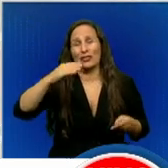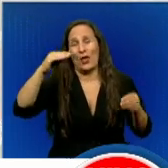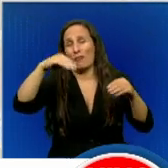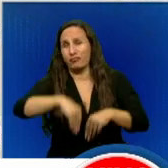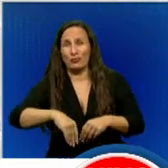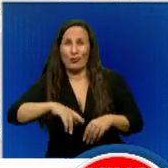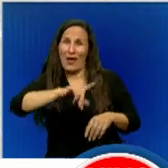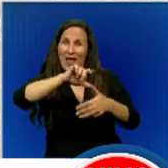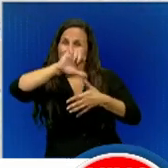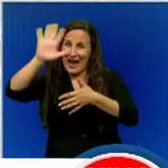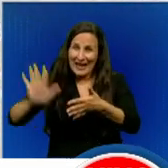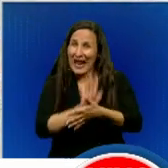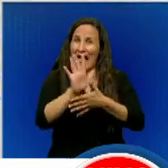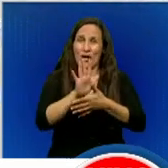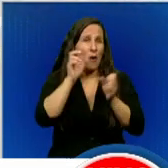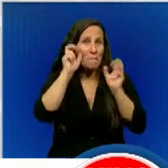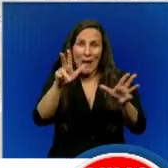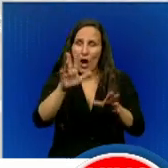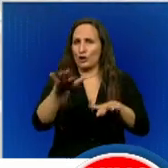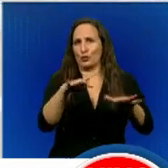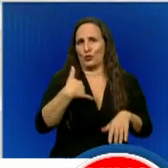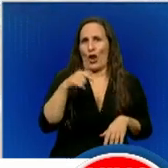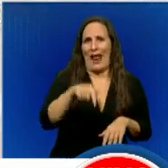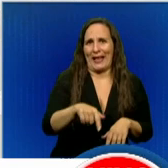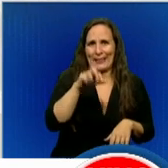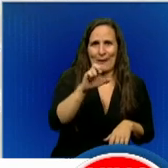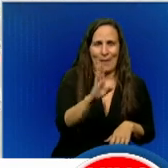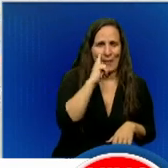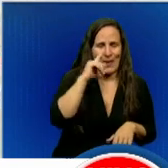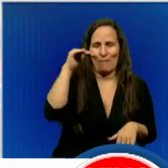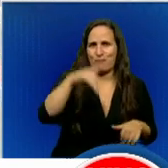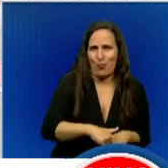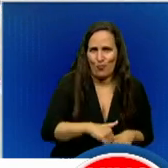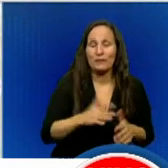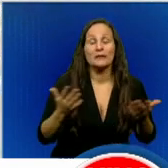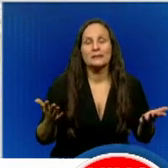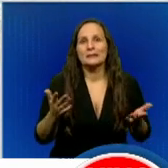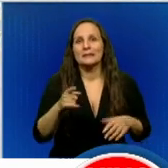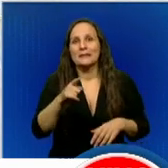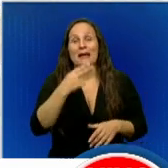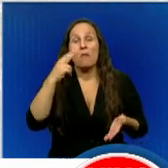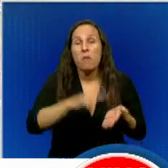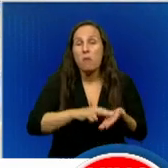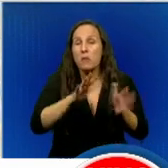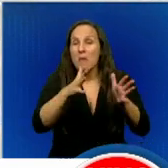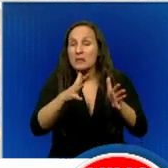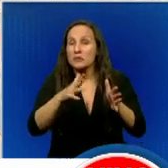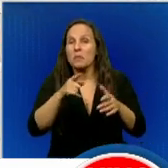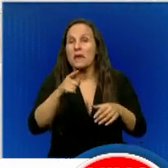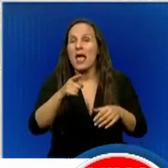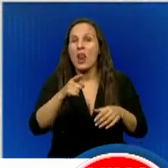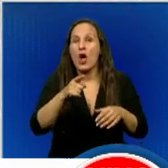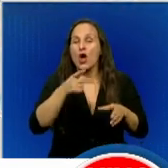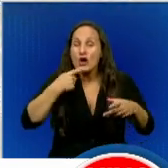región en la presión fiscal se calcula en el numerador la